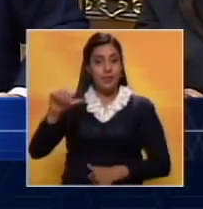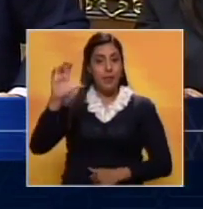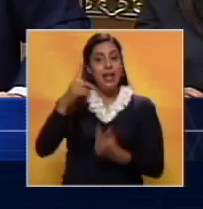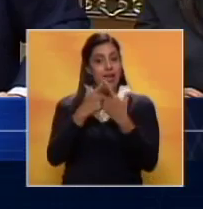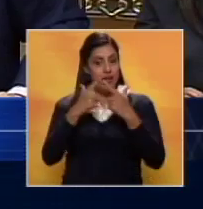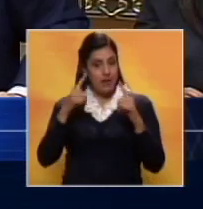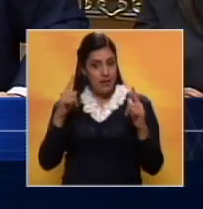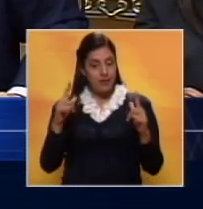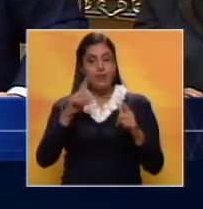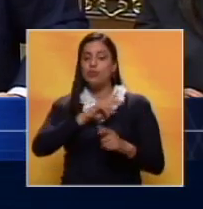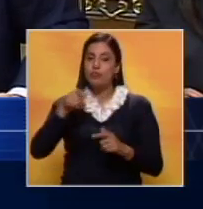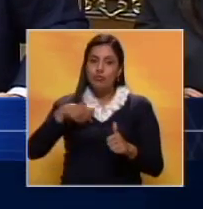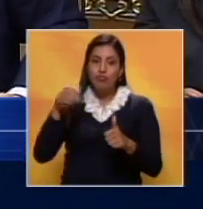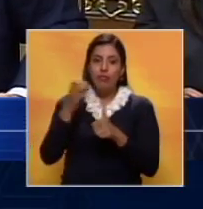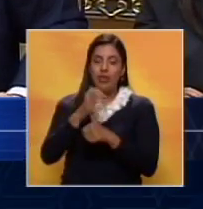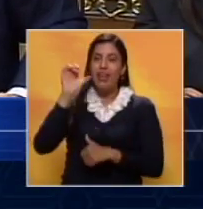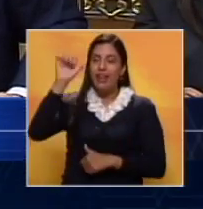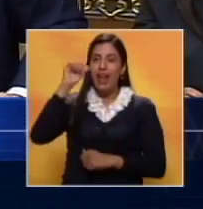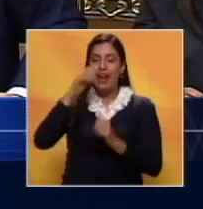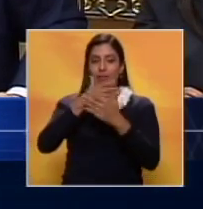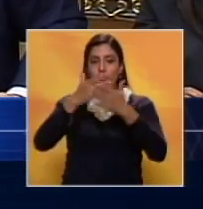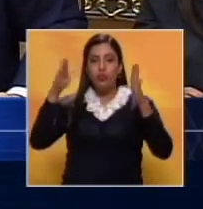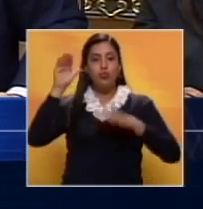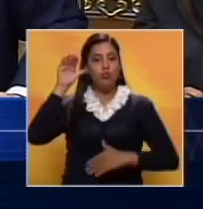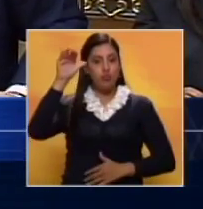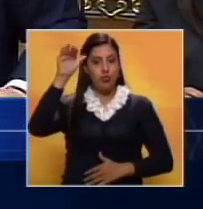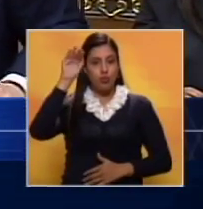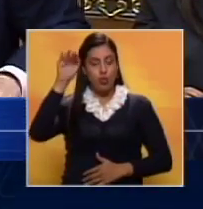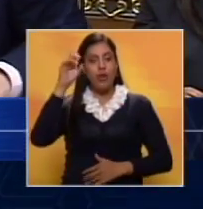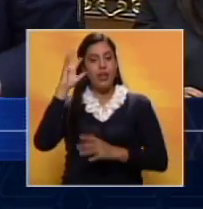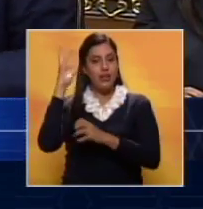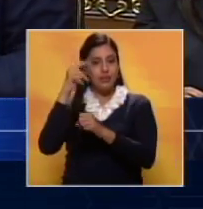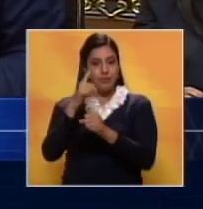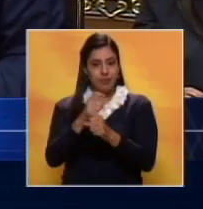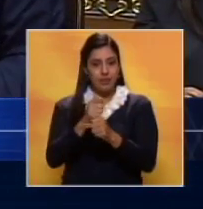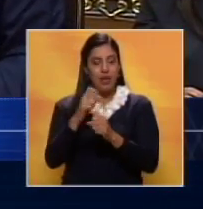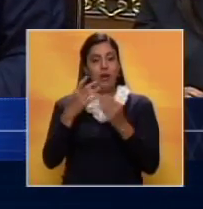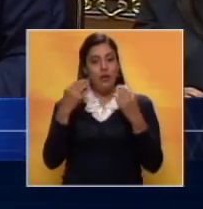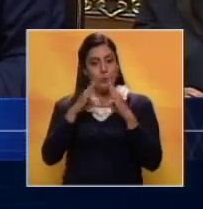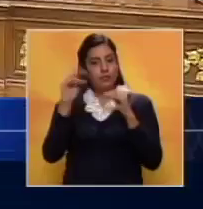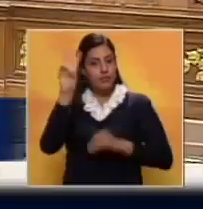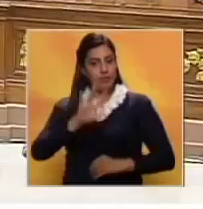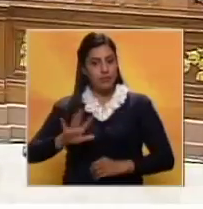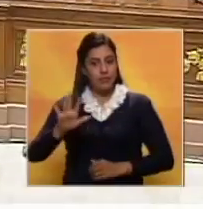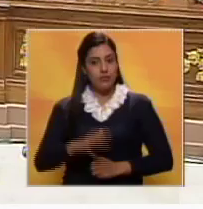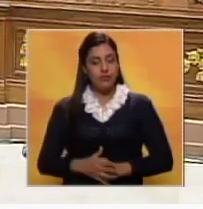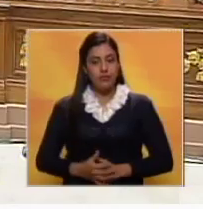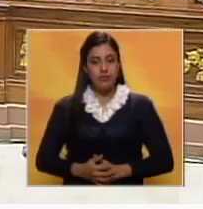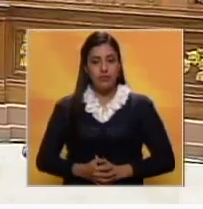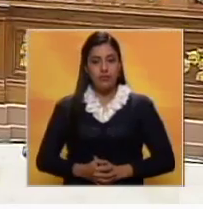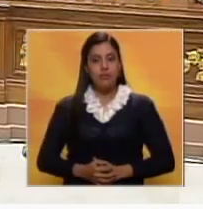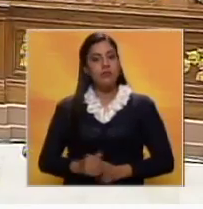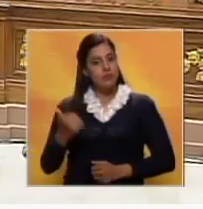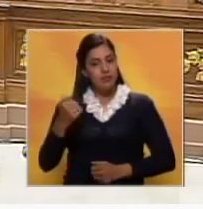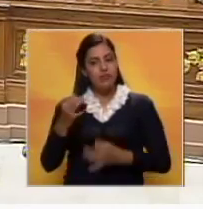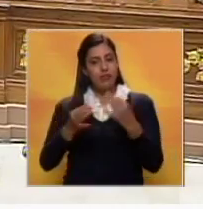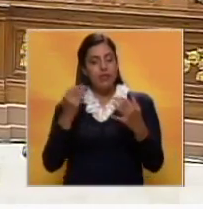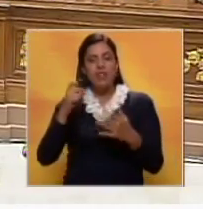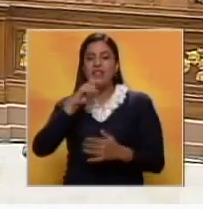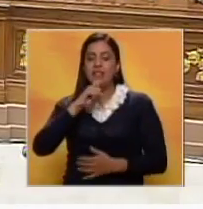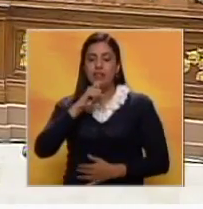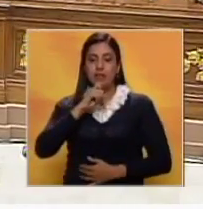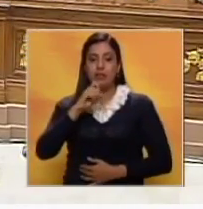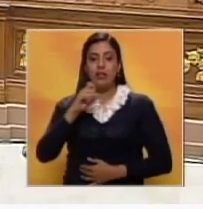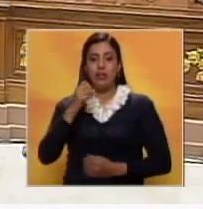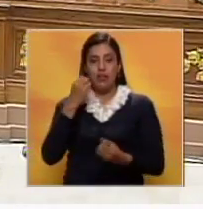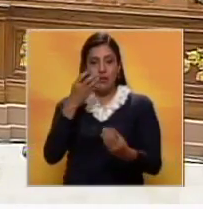sea libre y cuando logremos abrir las puertas del futuro y de la esperanza a toda Venezuela. Bien, es parte de la